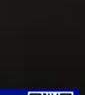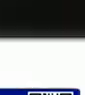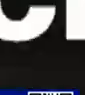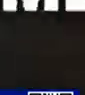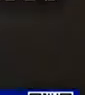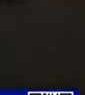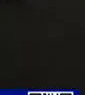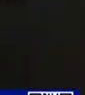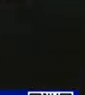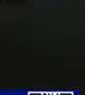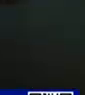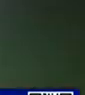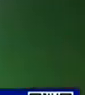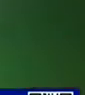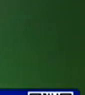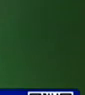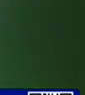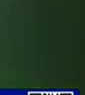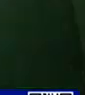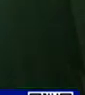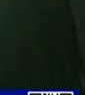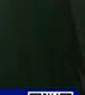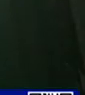¿Quién fue el autor del crimen?